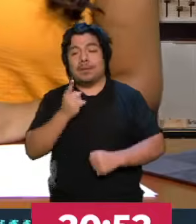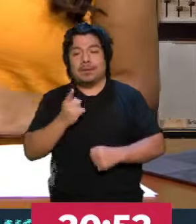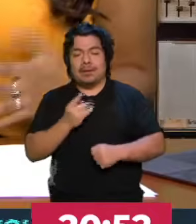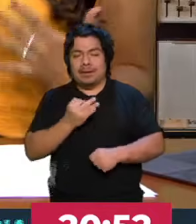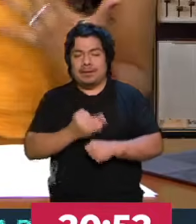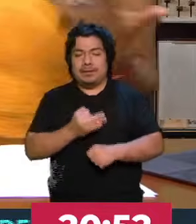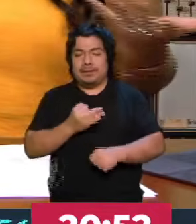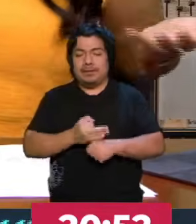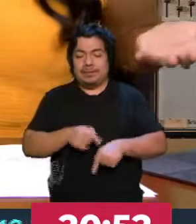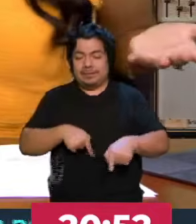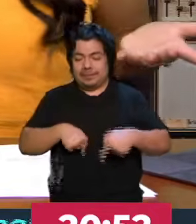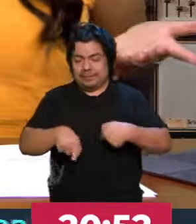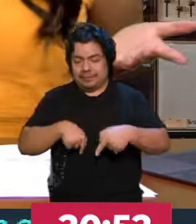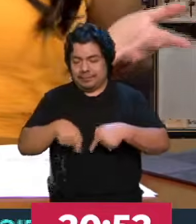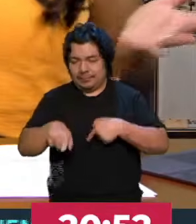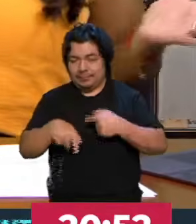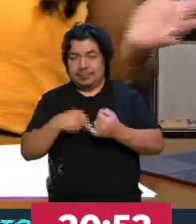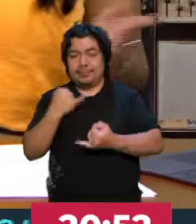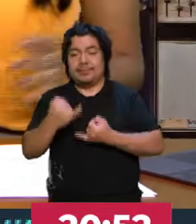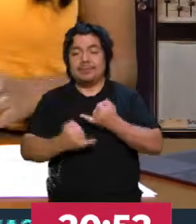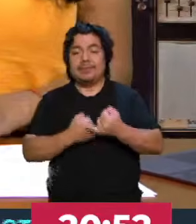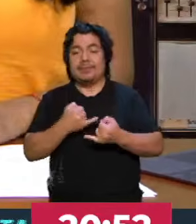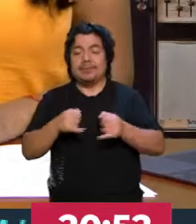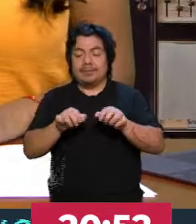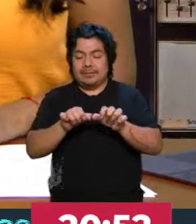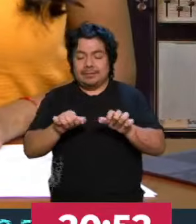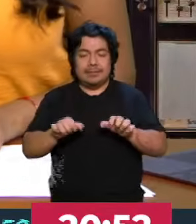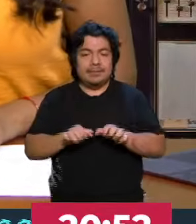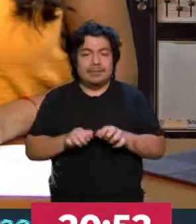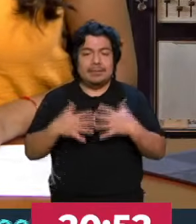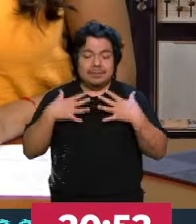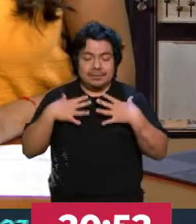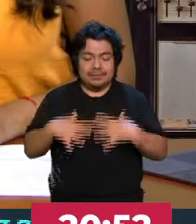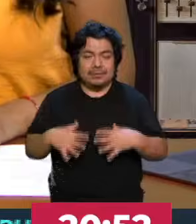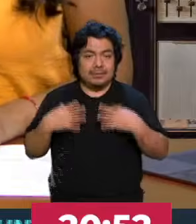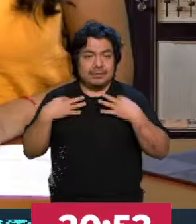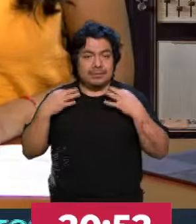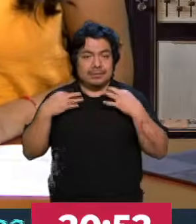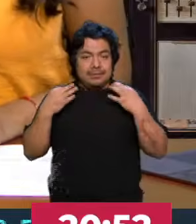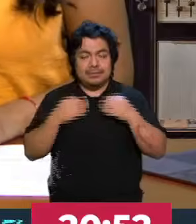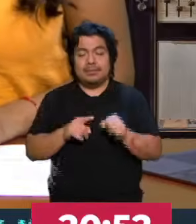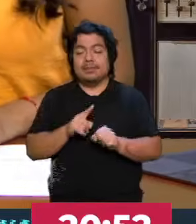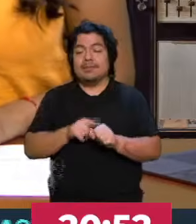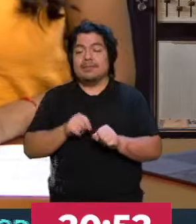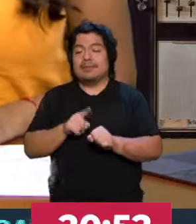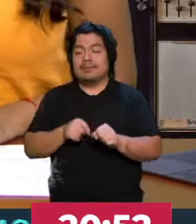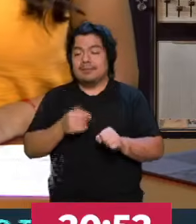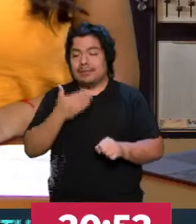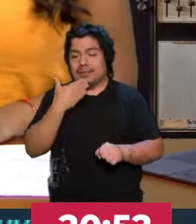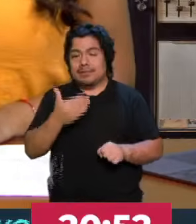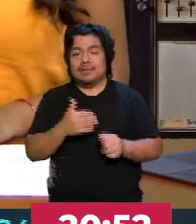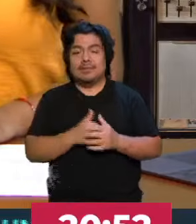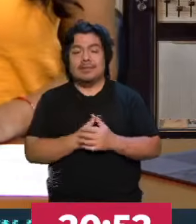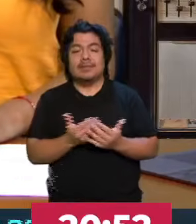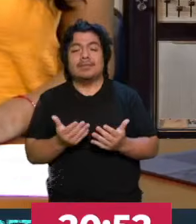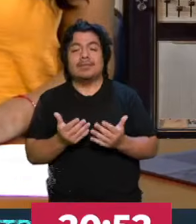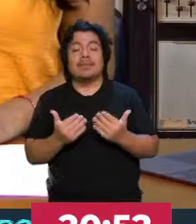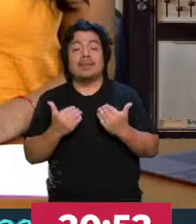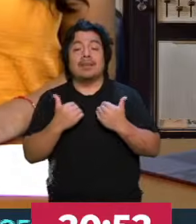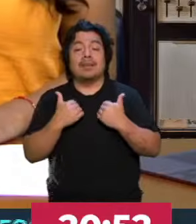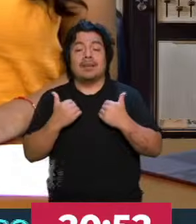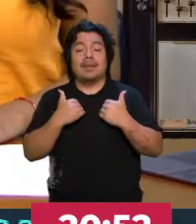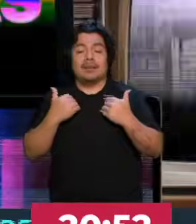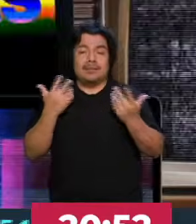temporada en donde... De torneos de fútbol. Exactamente, Equipos, hay que tener un claro. uniforme, una camiseta, un color y todo ese tipo de cosas. Y aunque yo